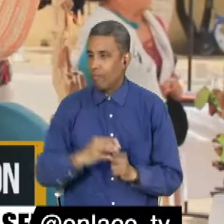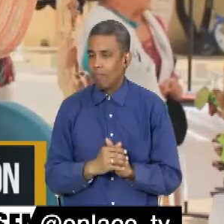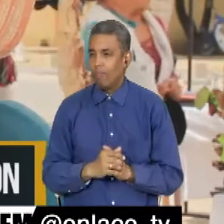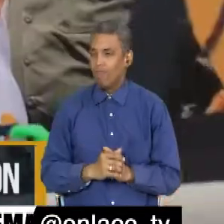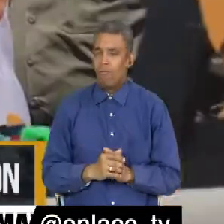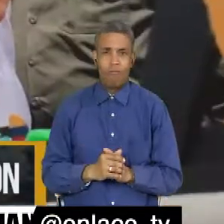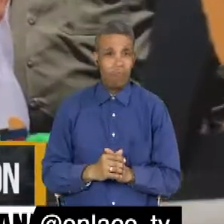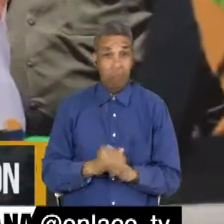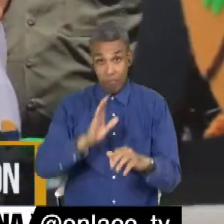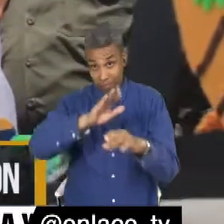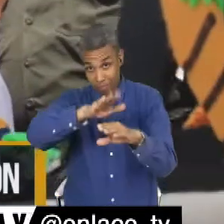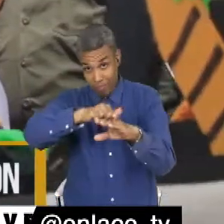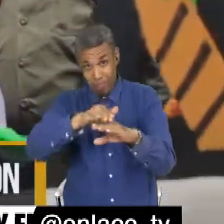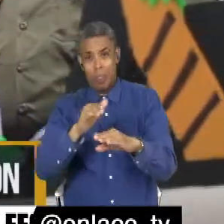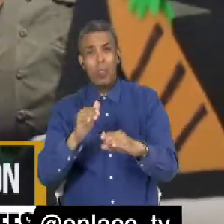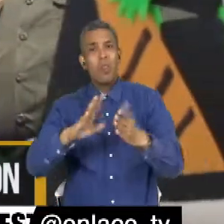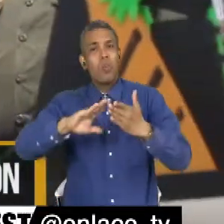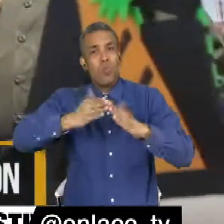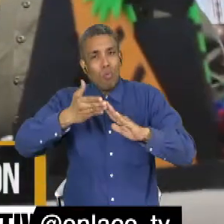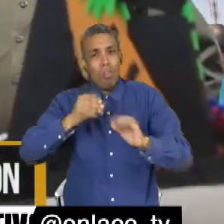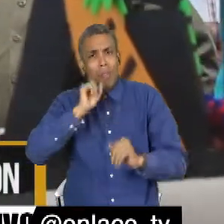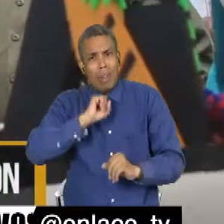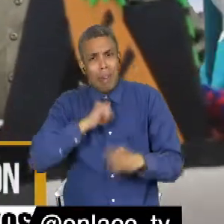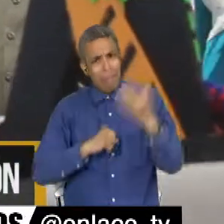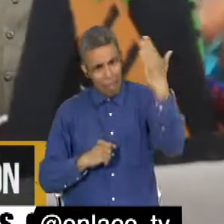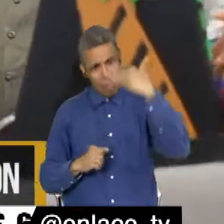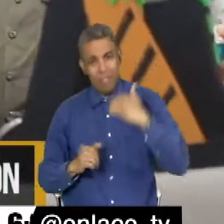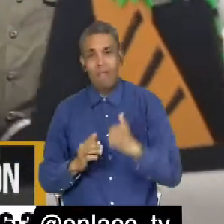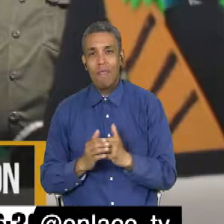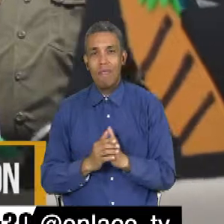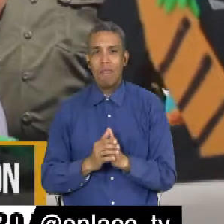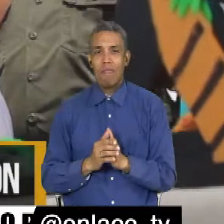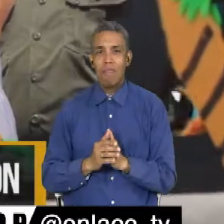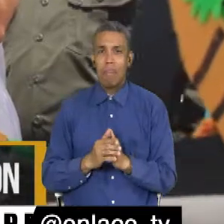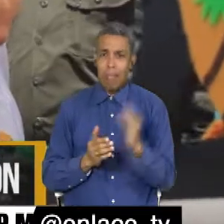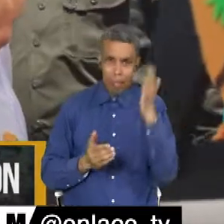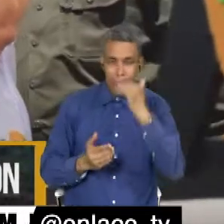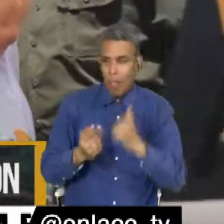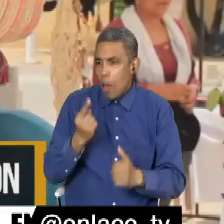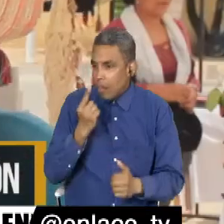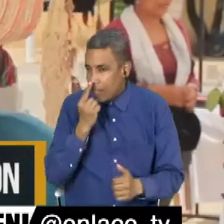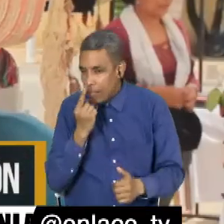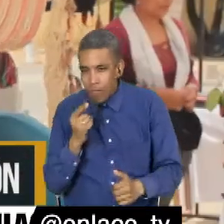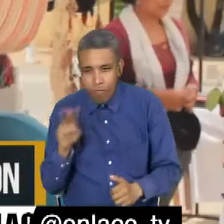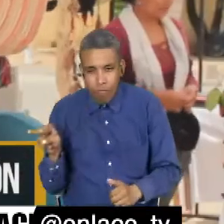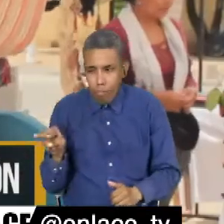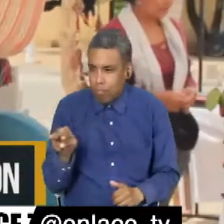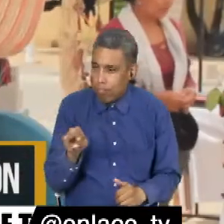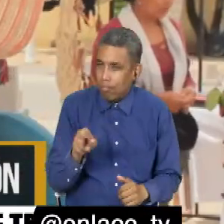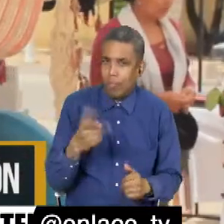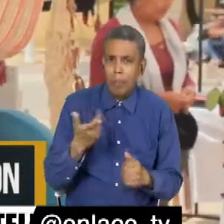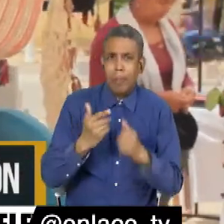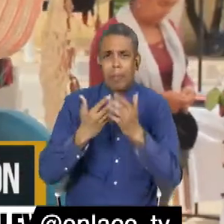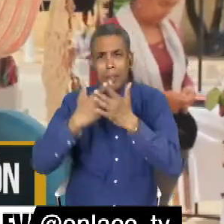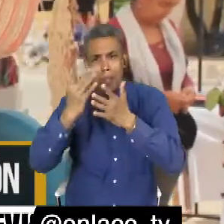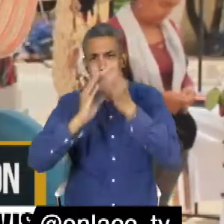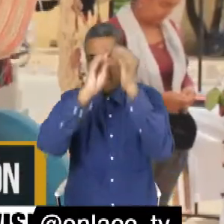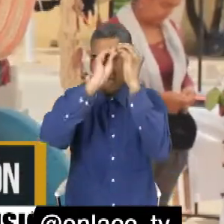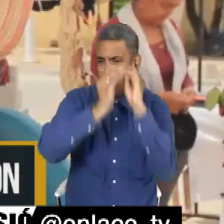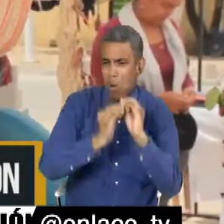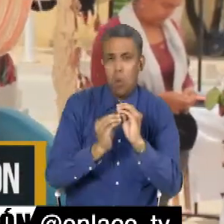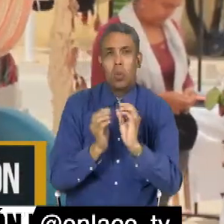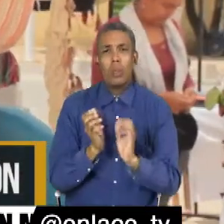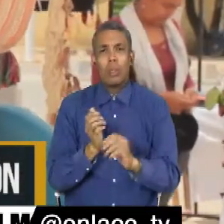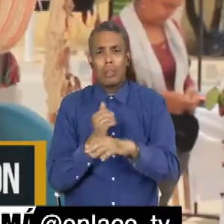Invitamos a todo el pueblo que vengan a este mirador tan bonito para que de paso nos miren las artesanías. Estamos